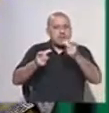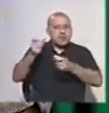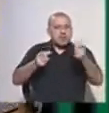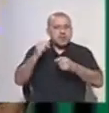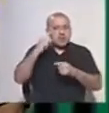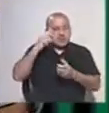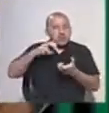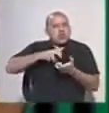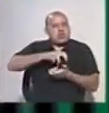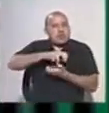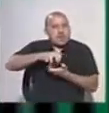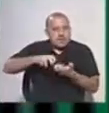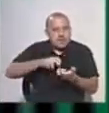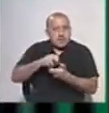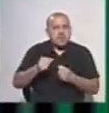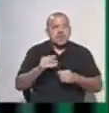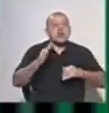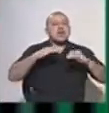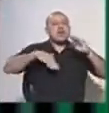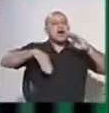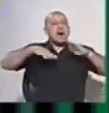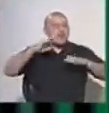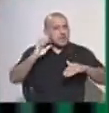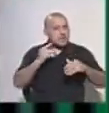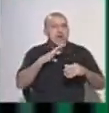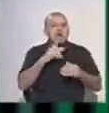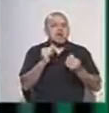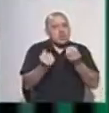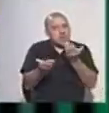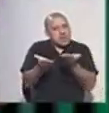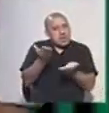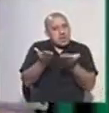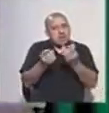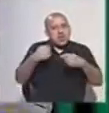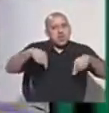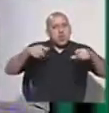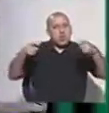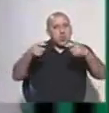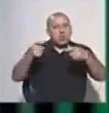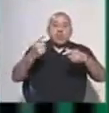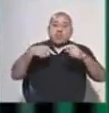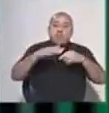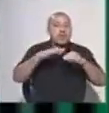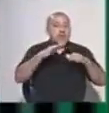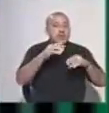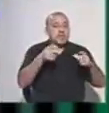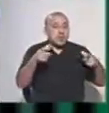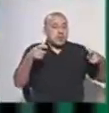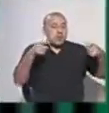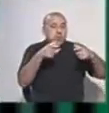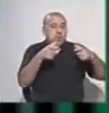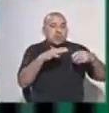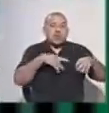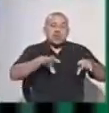A veces logra un equilibrio ese grupo y se perpetúa en el tiempo, pero después empieza naturalmente, la